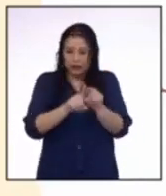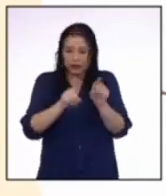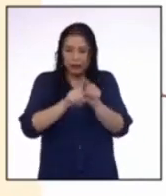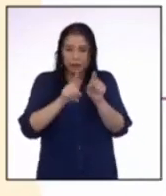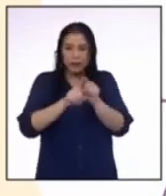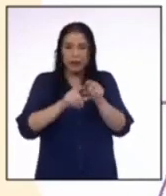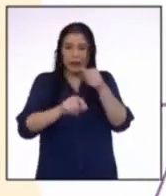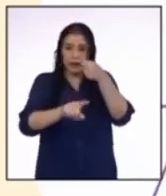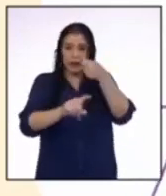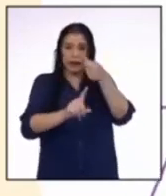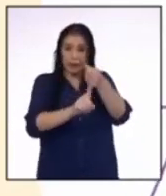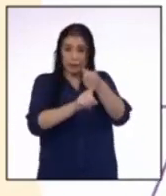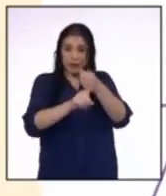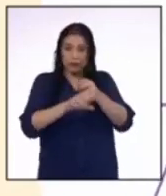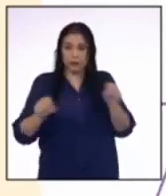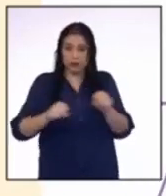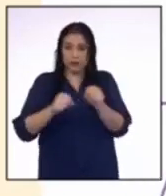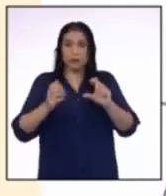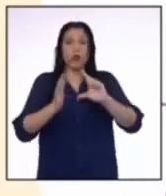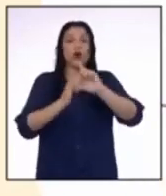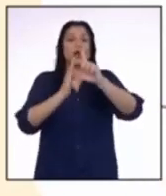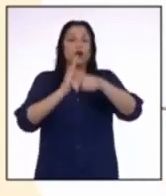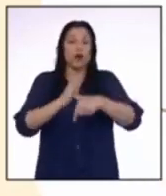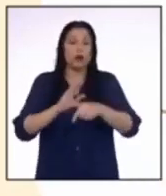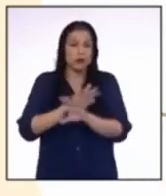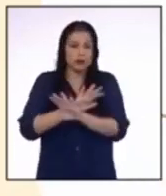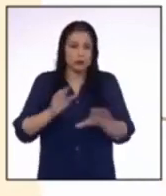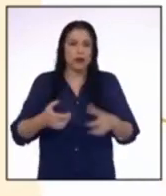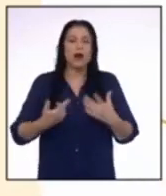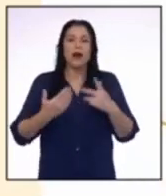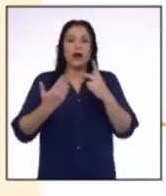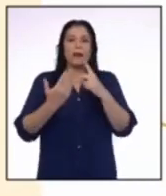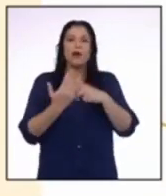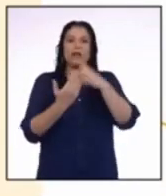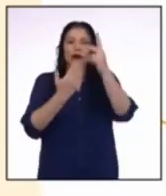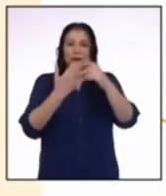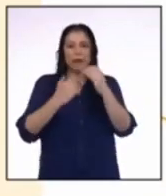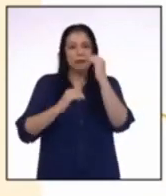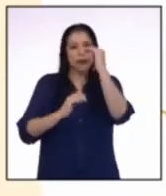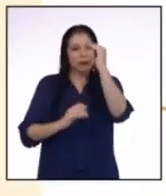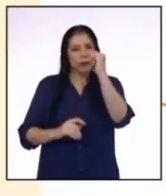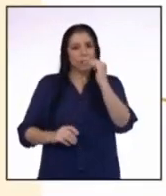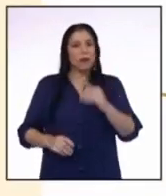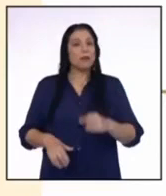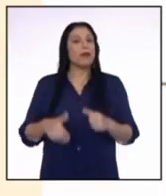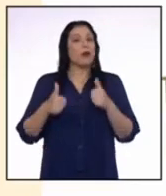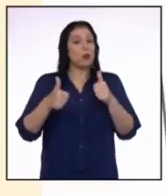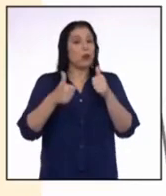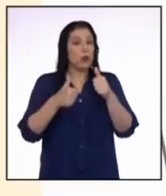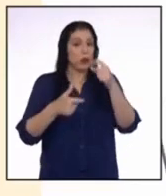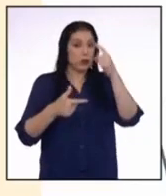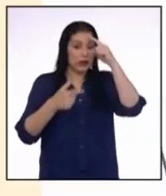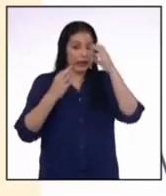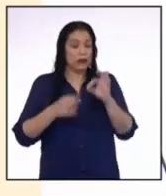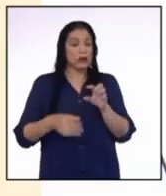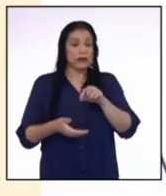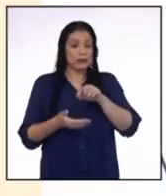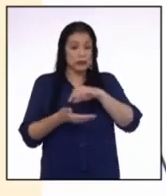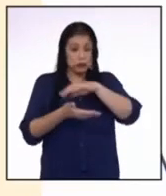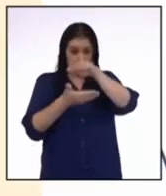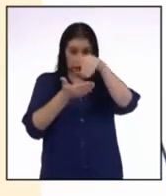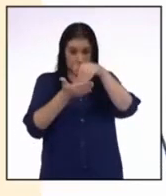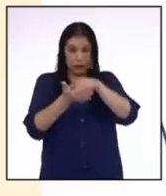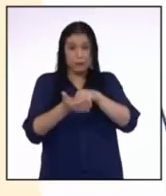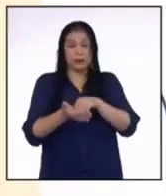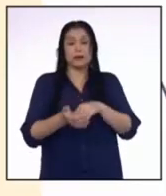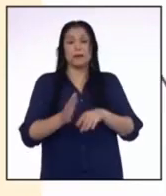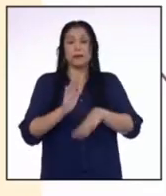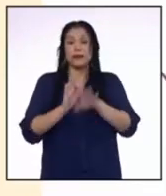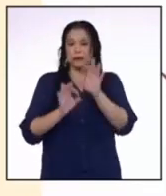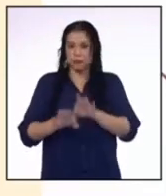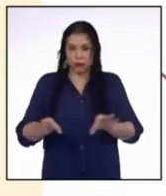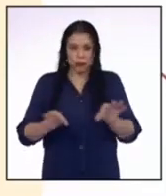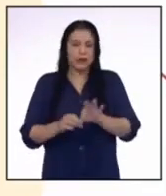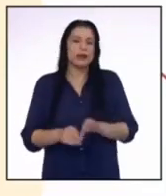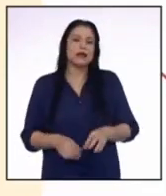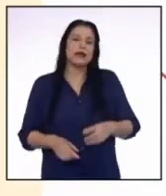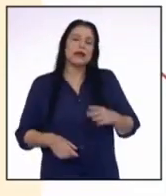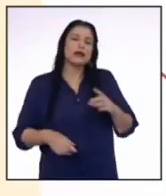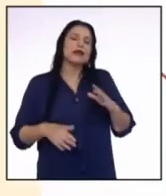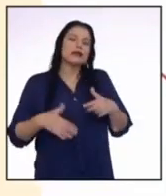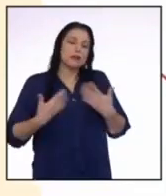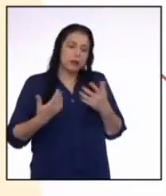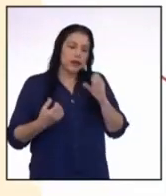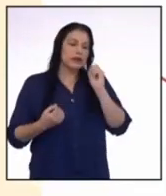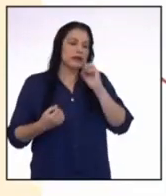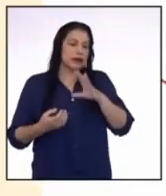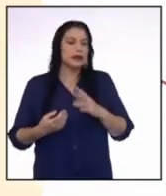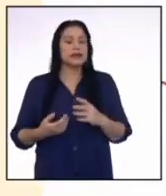después de la emergencia. Veo que nuestro plan va cobrando fuerza y creo que esta es la parte primordial, profesora. Se podría